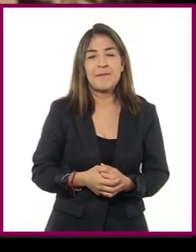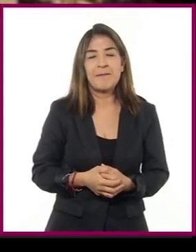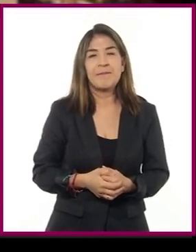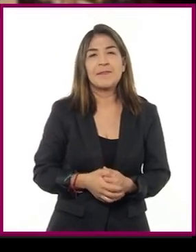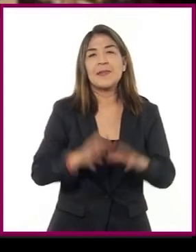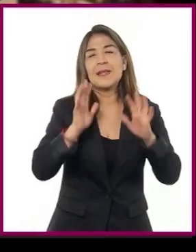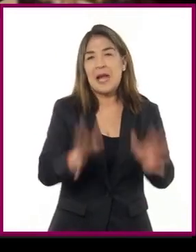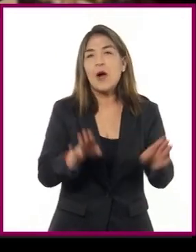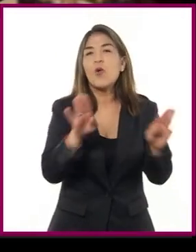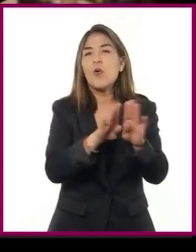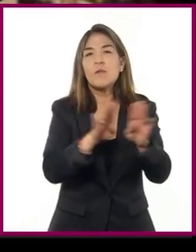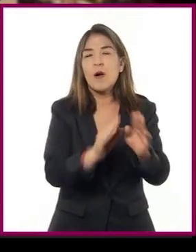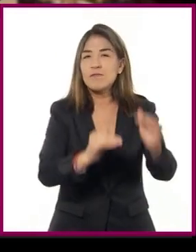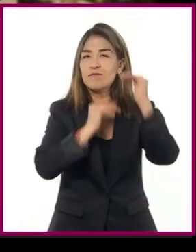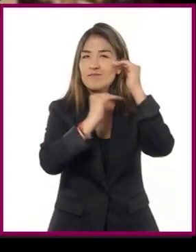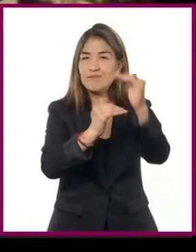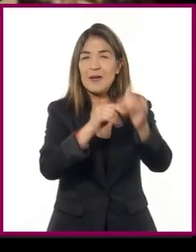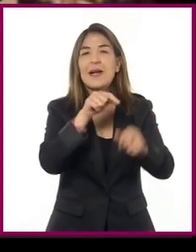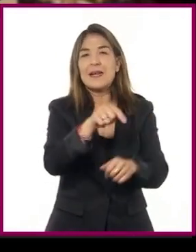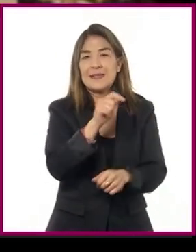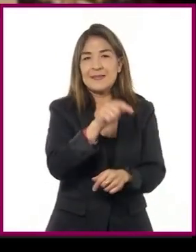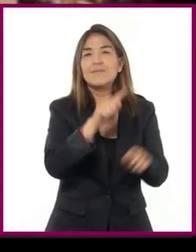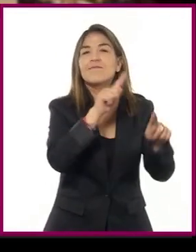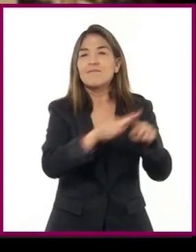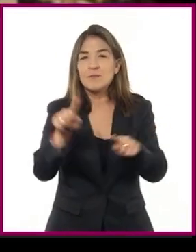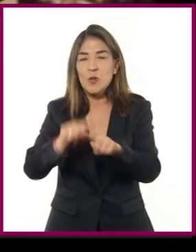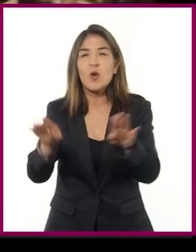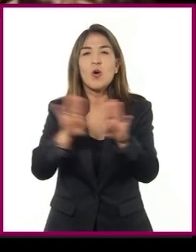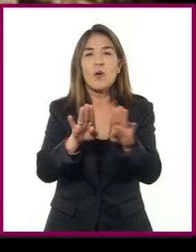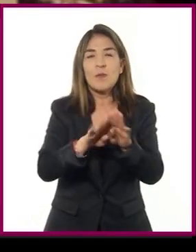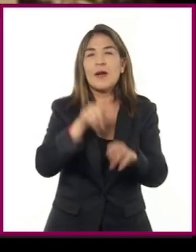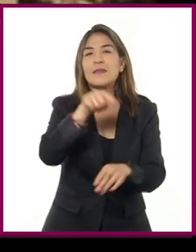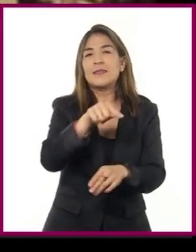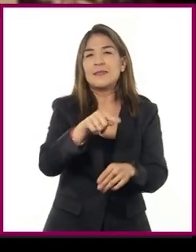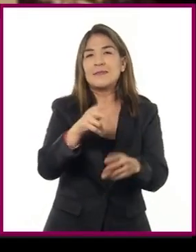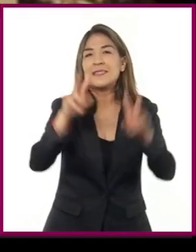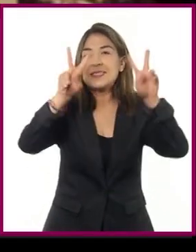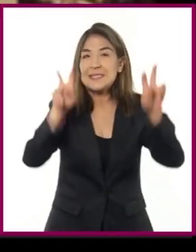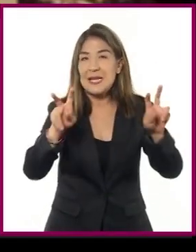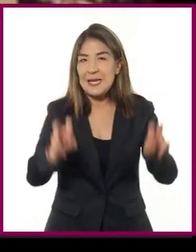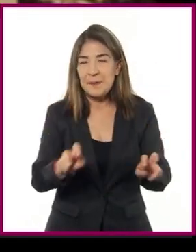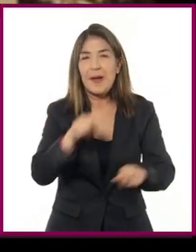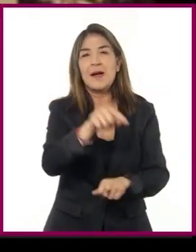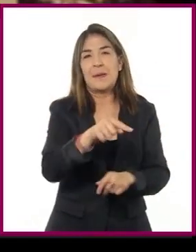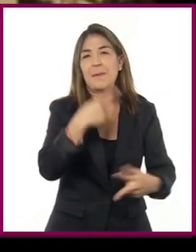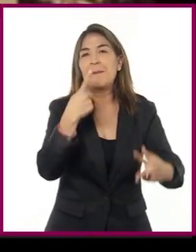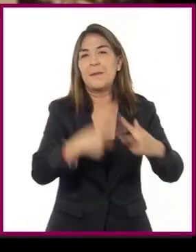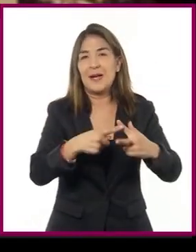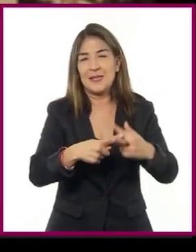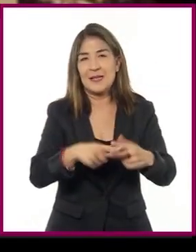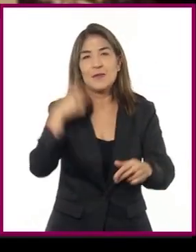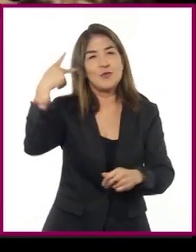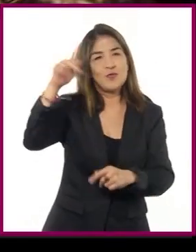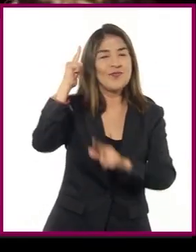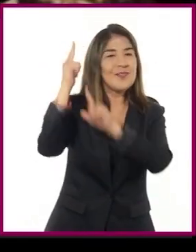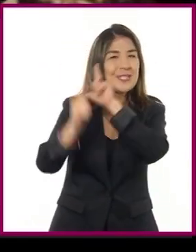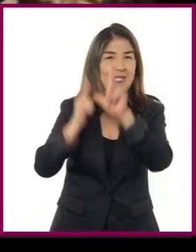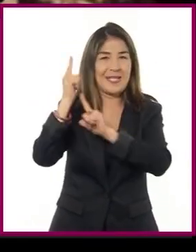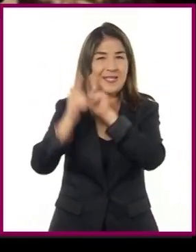sentaríamos las bases de diversos campos temáticos de las matemáticas